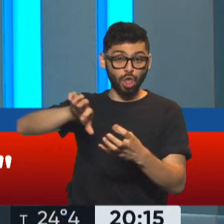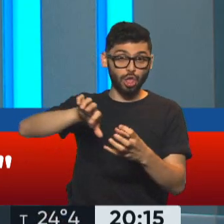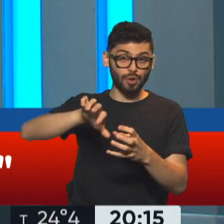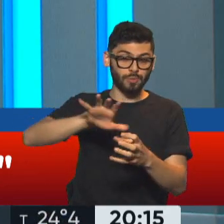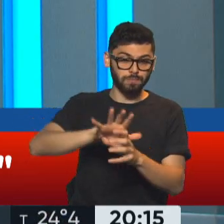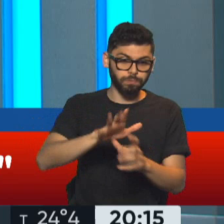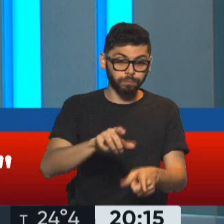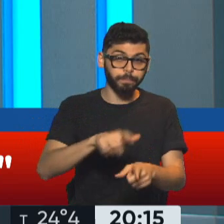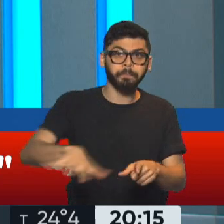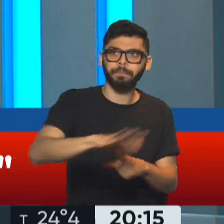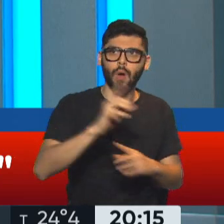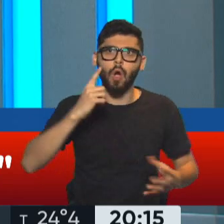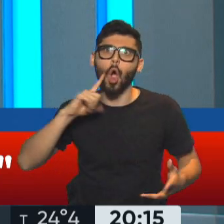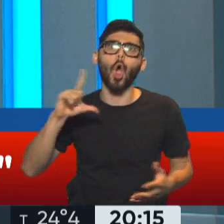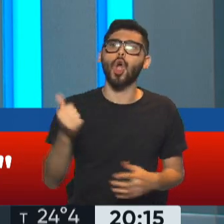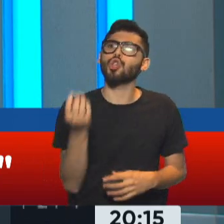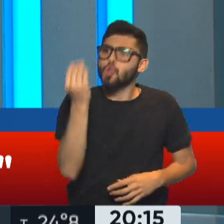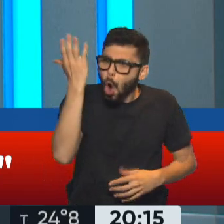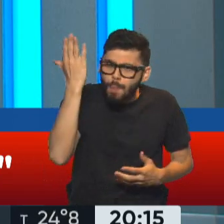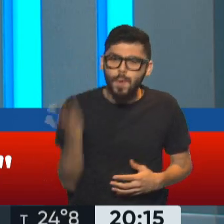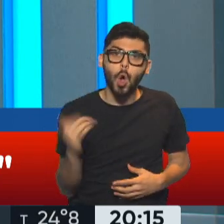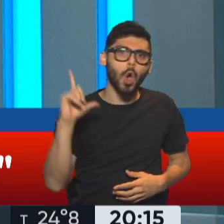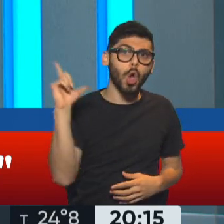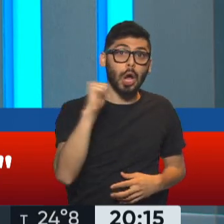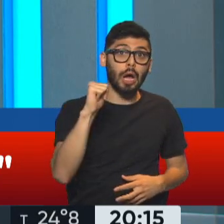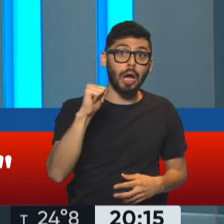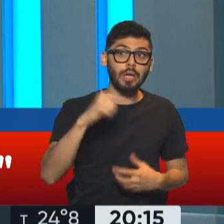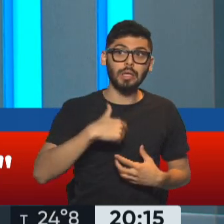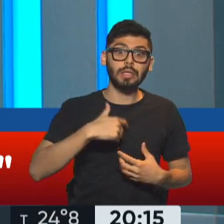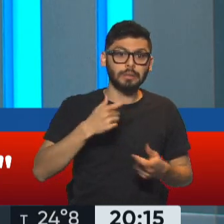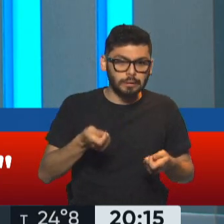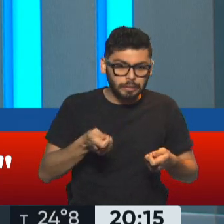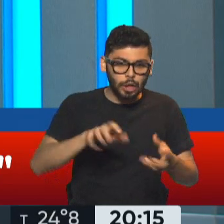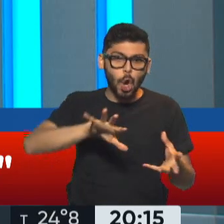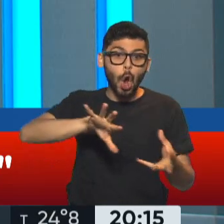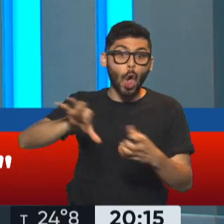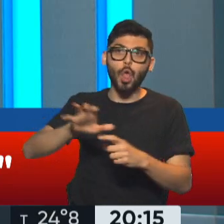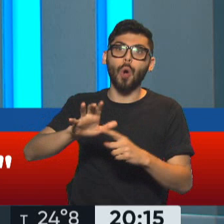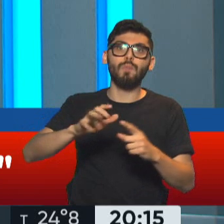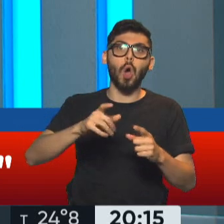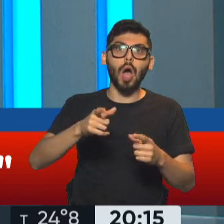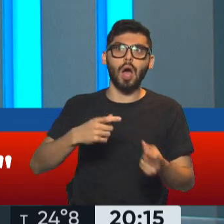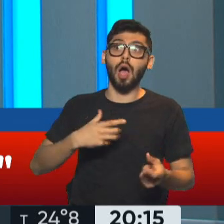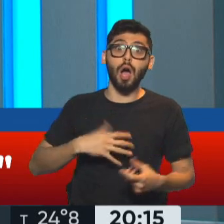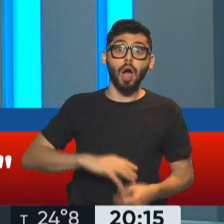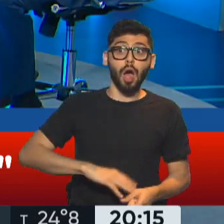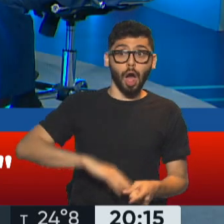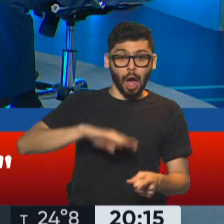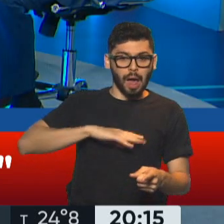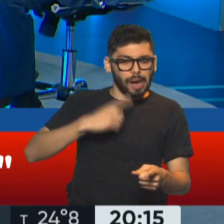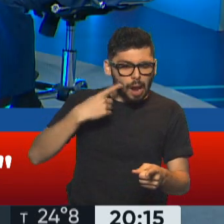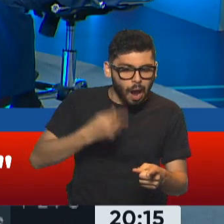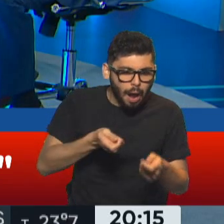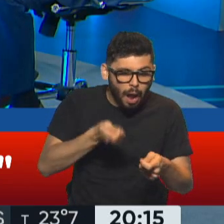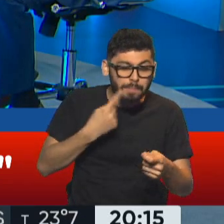¿cómo es posible que esto ocurra?, en odio. Es decir, yo estoy en contra de eso, estos son los que me lo hicieron